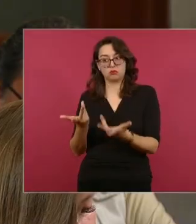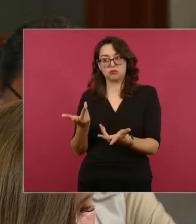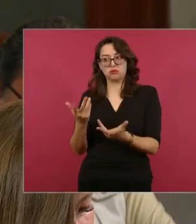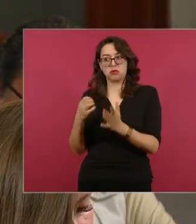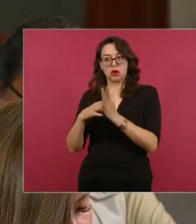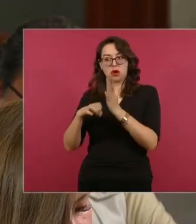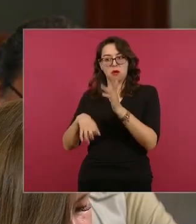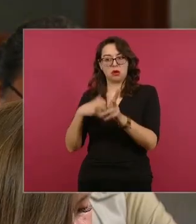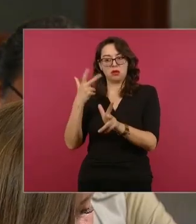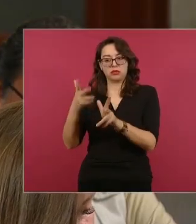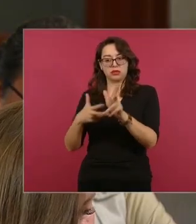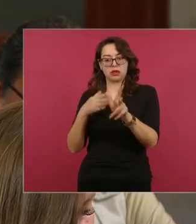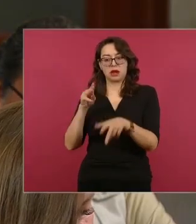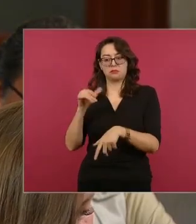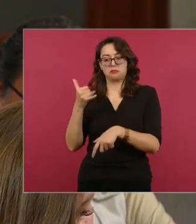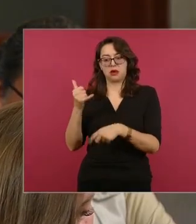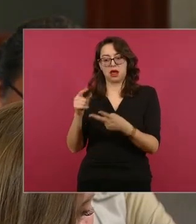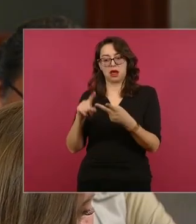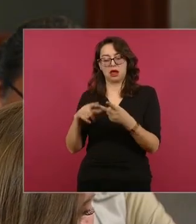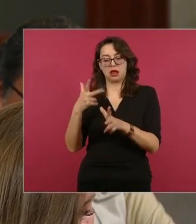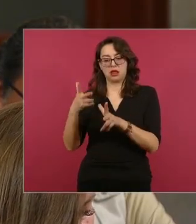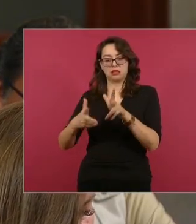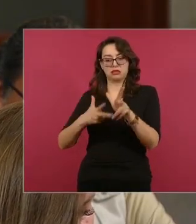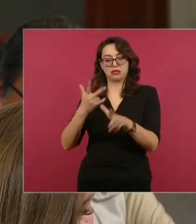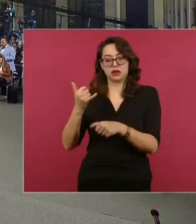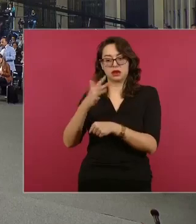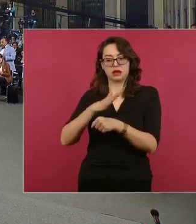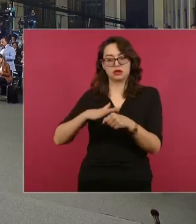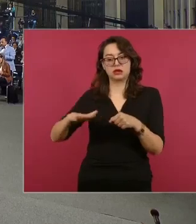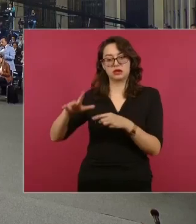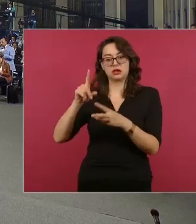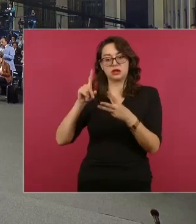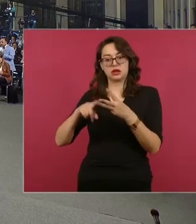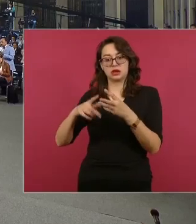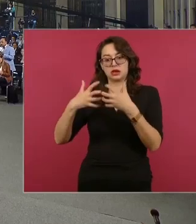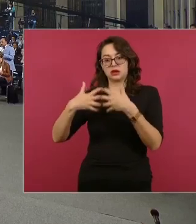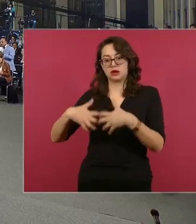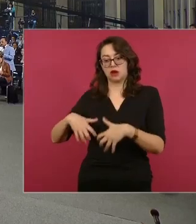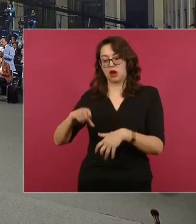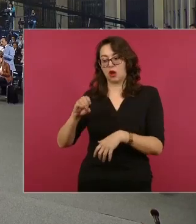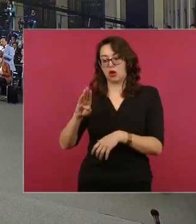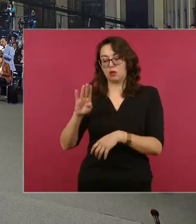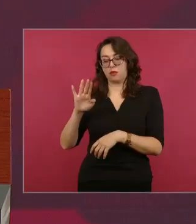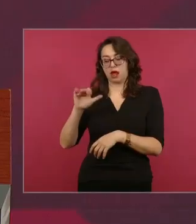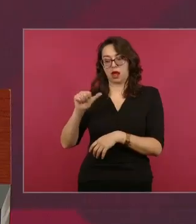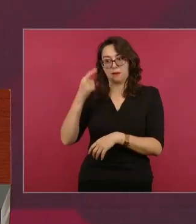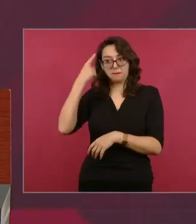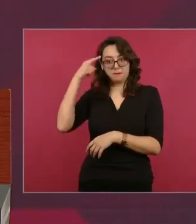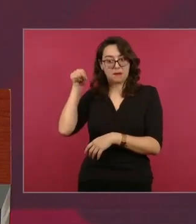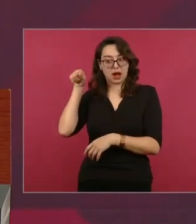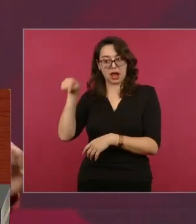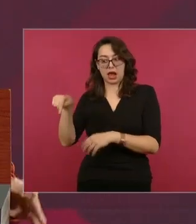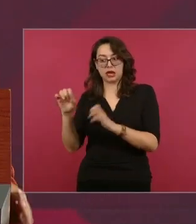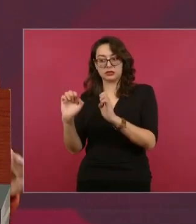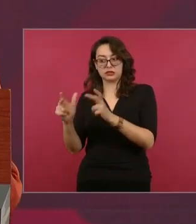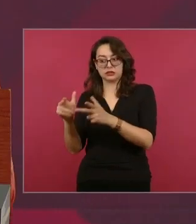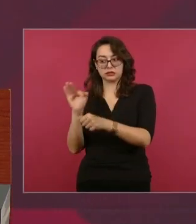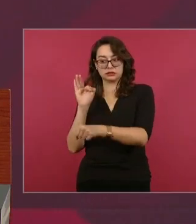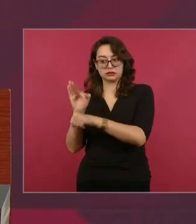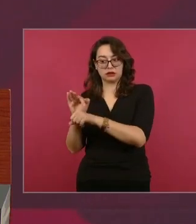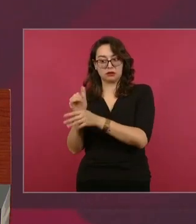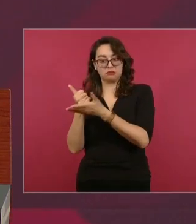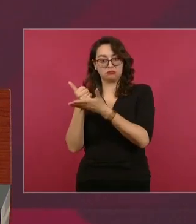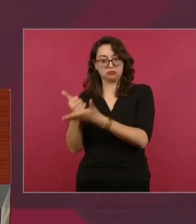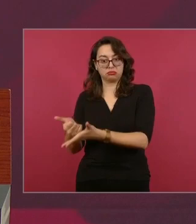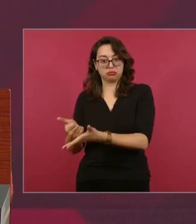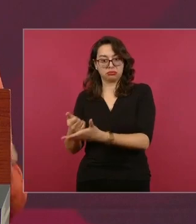el corredor interoceánico y la refinería Olmeca? Pues yo creo que sí, que los